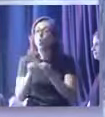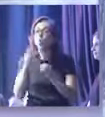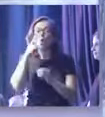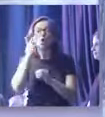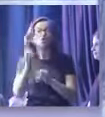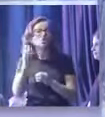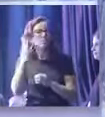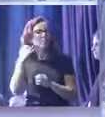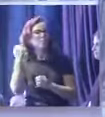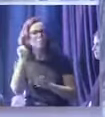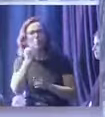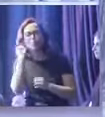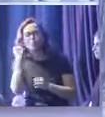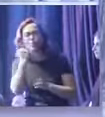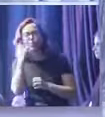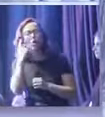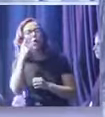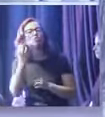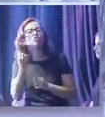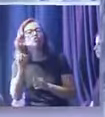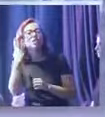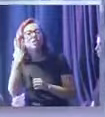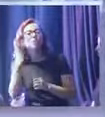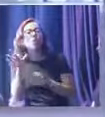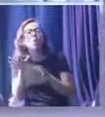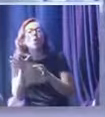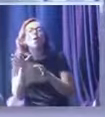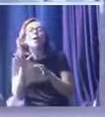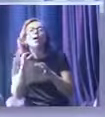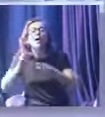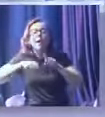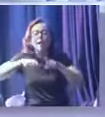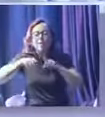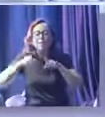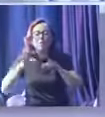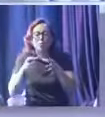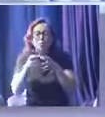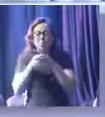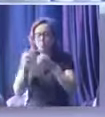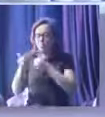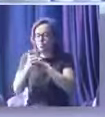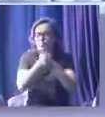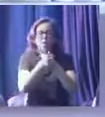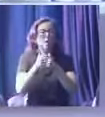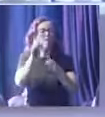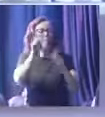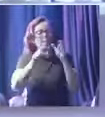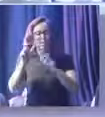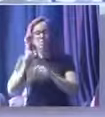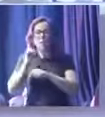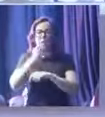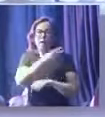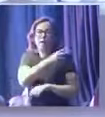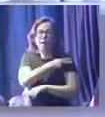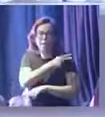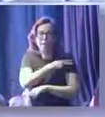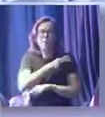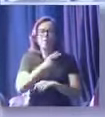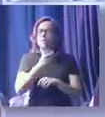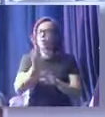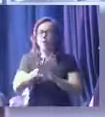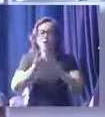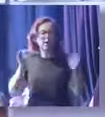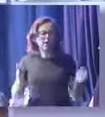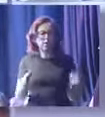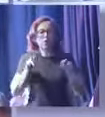concepto fundamental que es el concepto de la microgestión, el concepto de que los dirigentes, los jefes salgan de atrás de